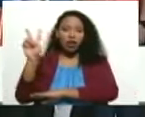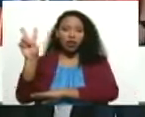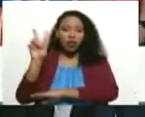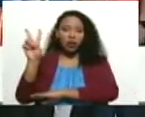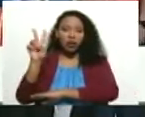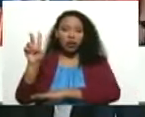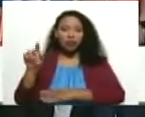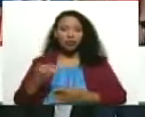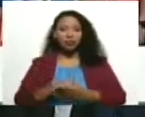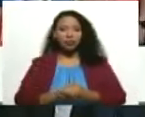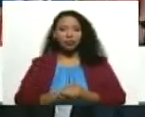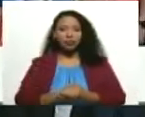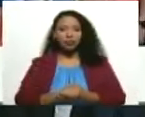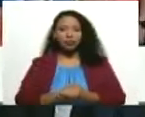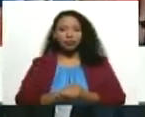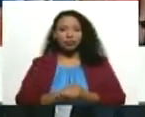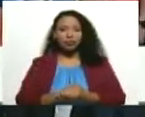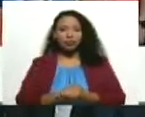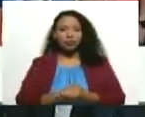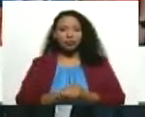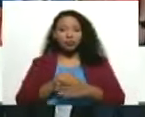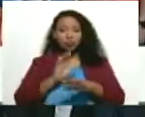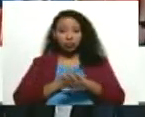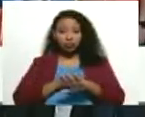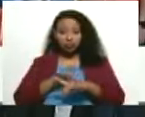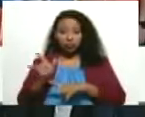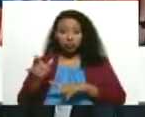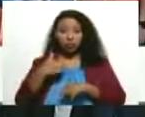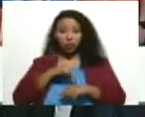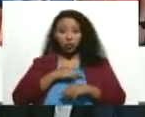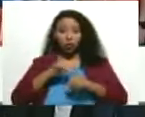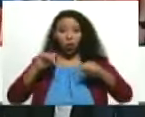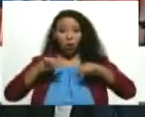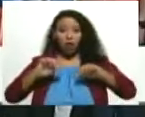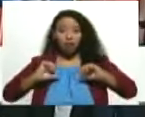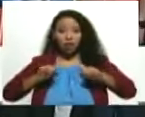cielo venezolanos. Por eso activamos la iniciativa